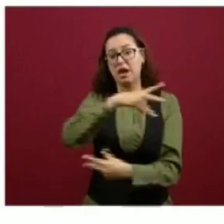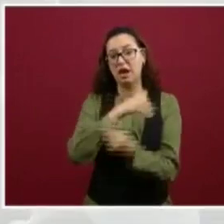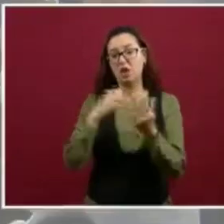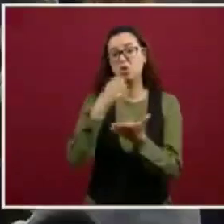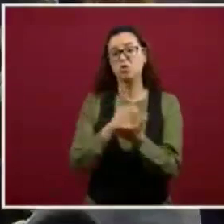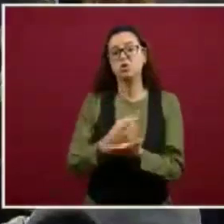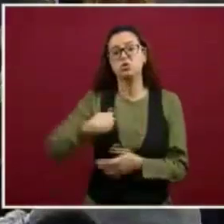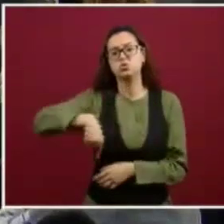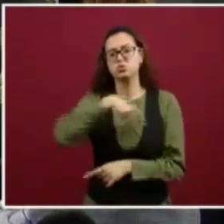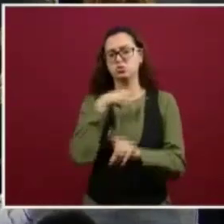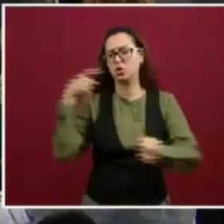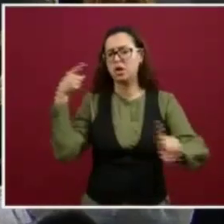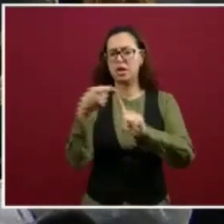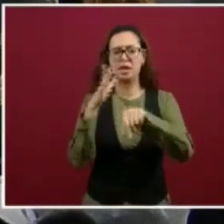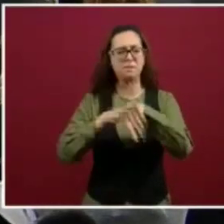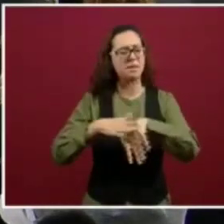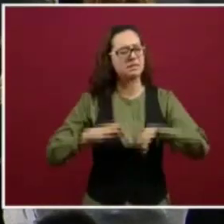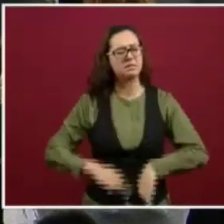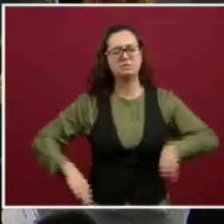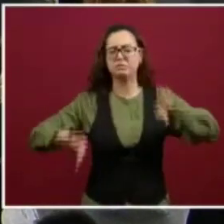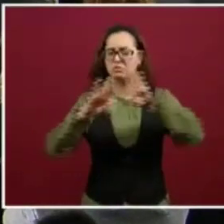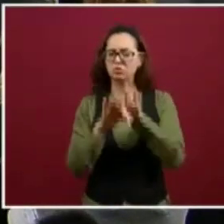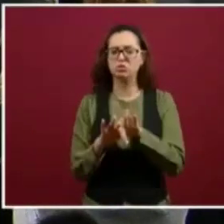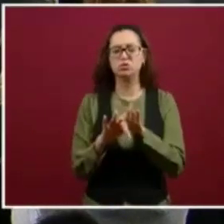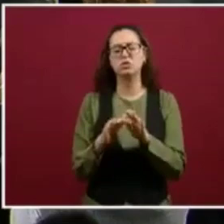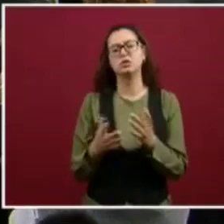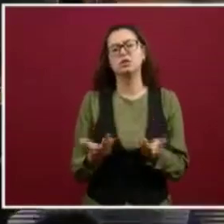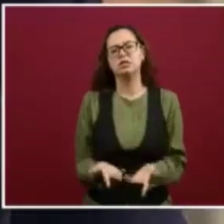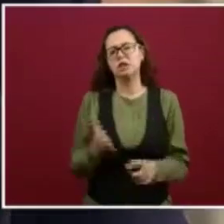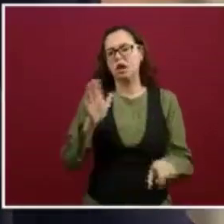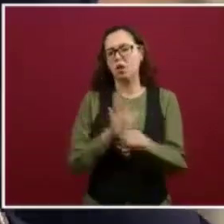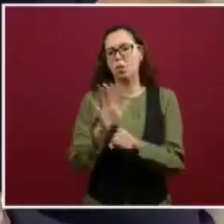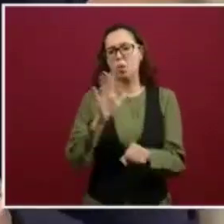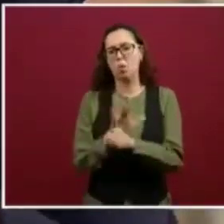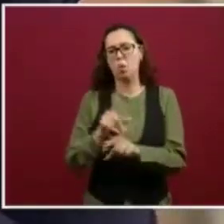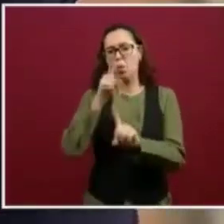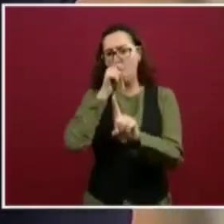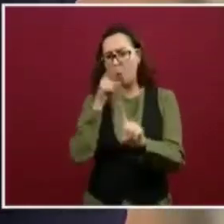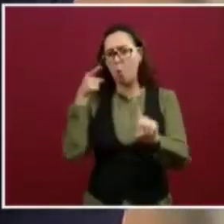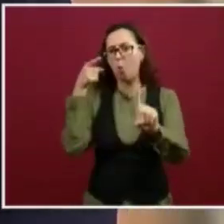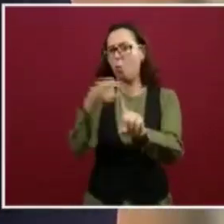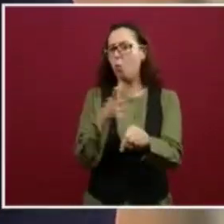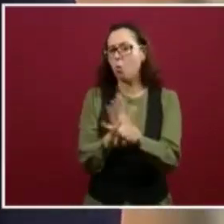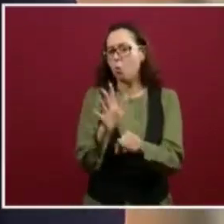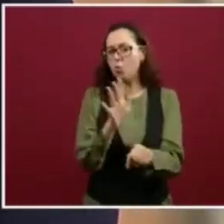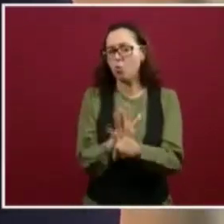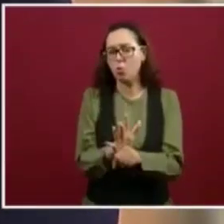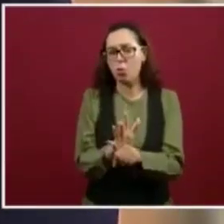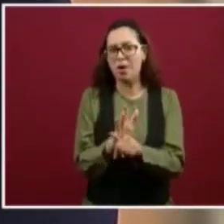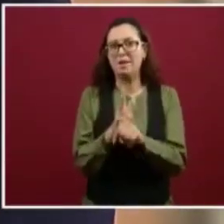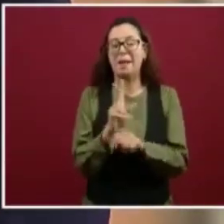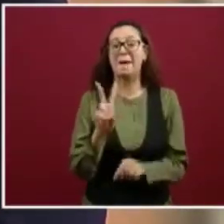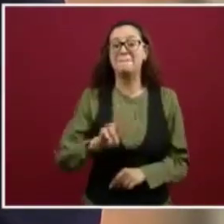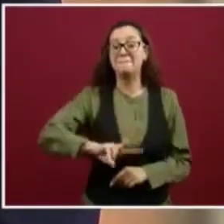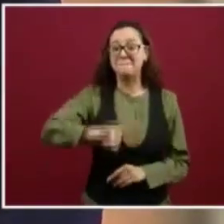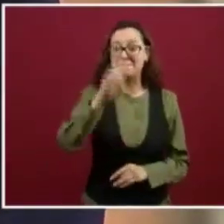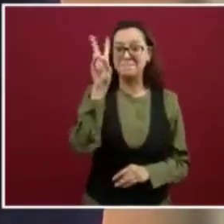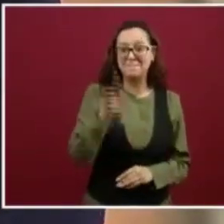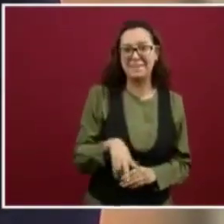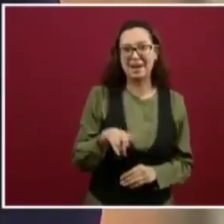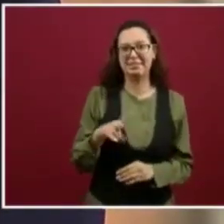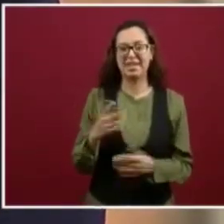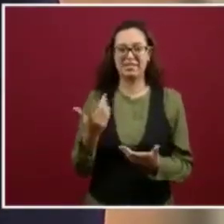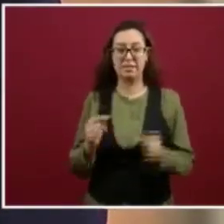hemos dado prioridad, señor presidente, lo más prioritario para nosotros ha sido cómo generar un espacio económico entre el sur